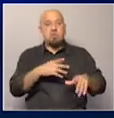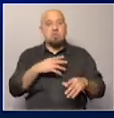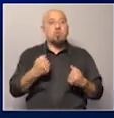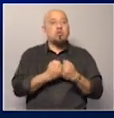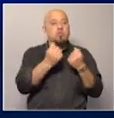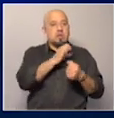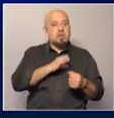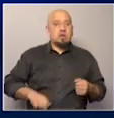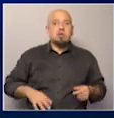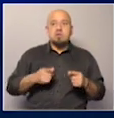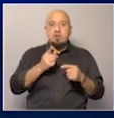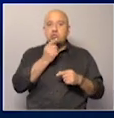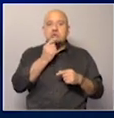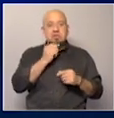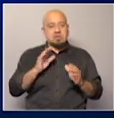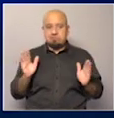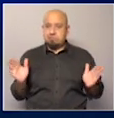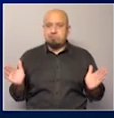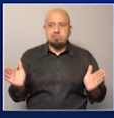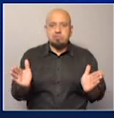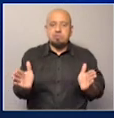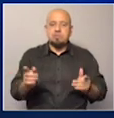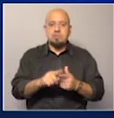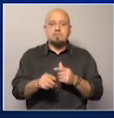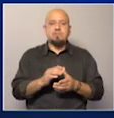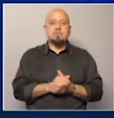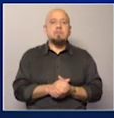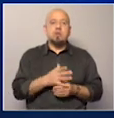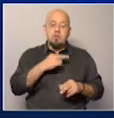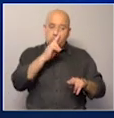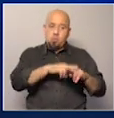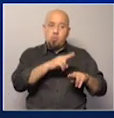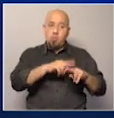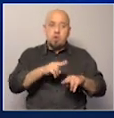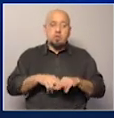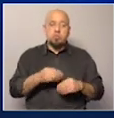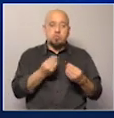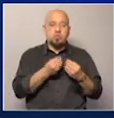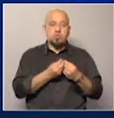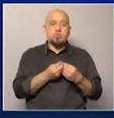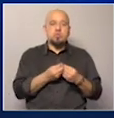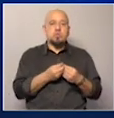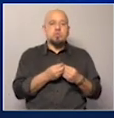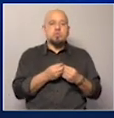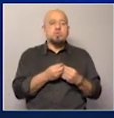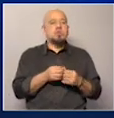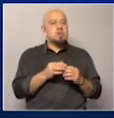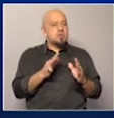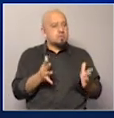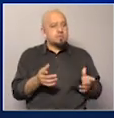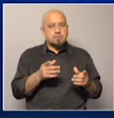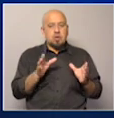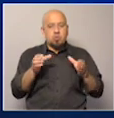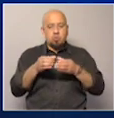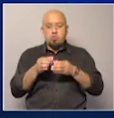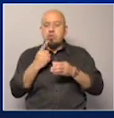estado y bueno fueron duramente reprimidos por la ponen por la policía boliviano a muerte como mucha londres también vaya decir que la oposición